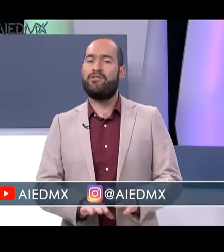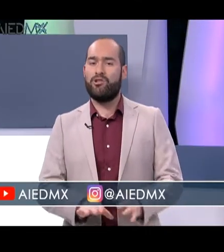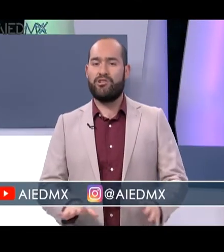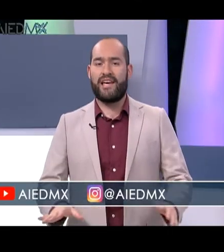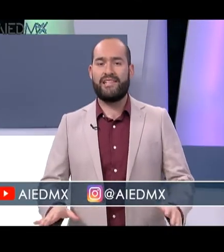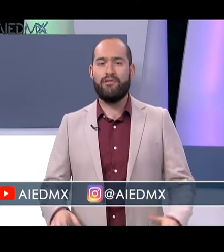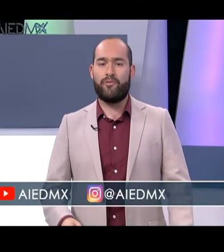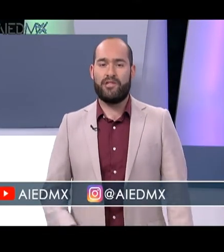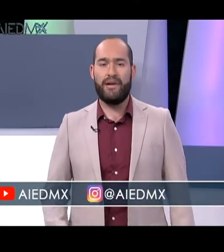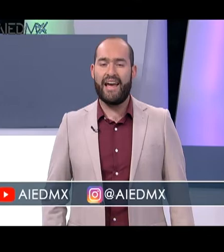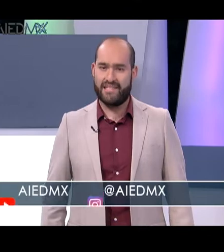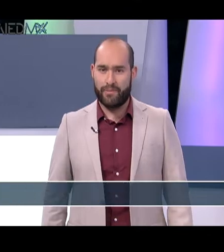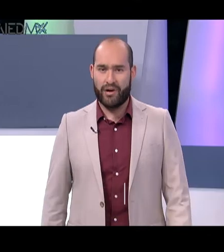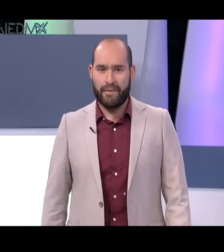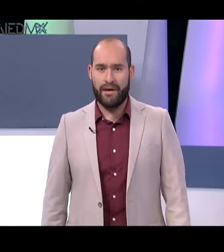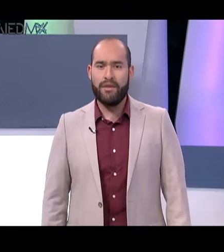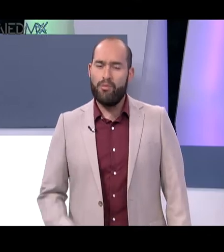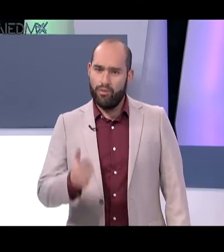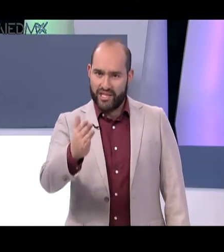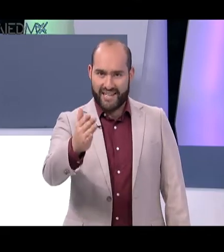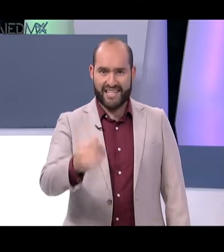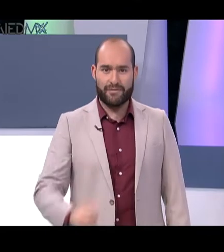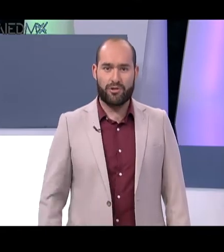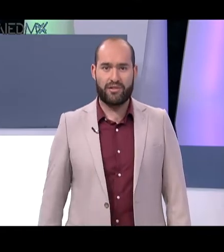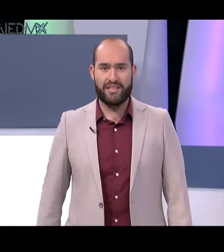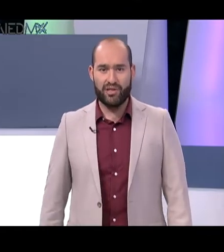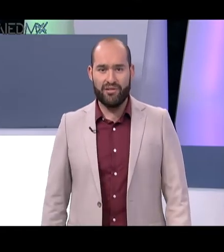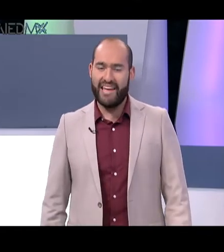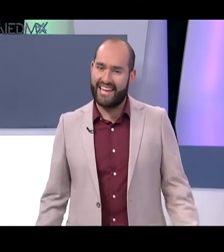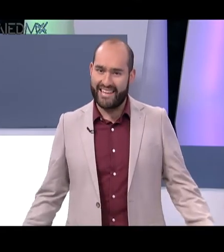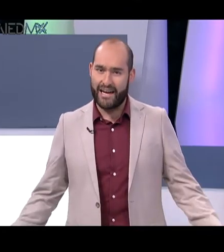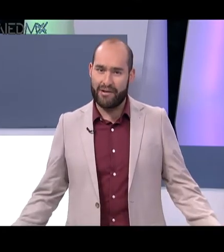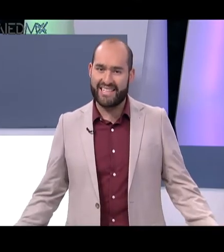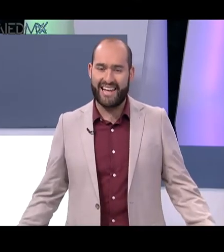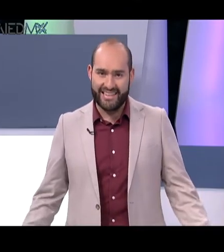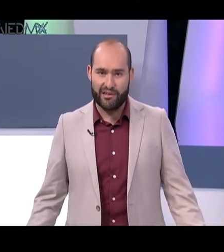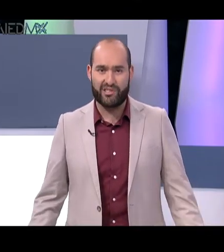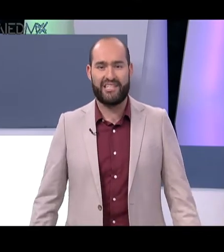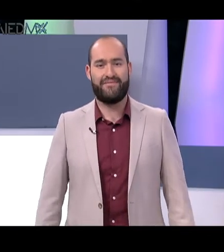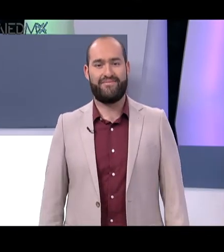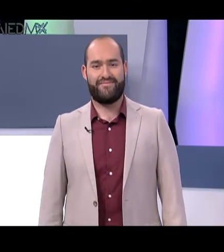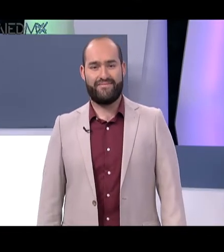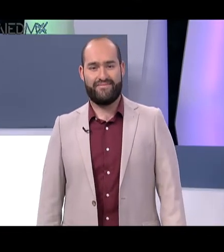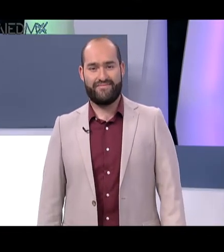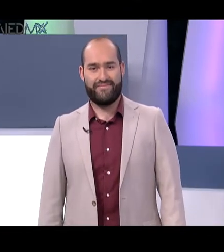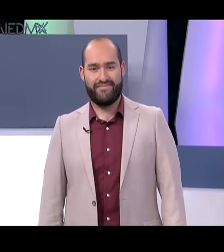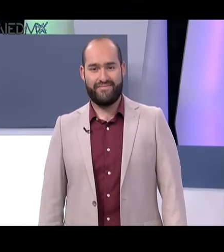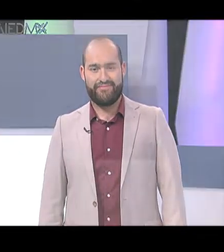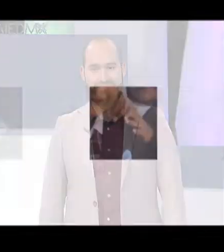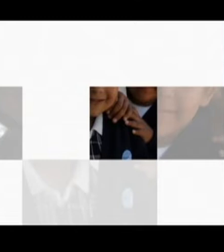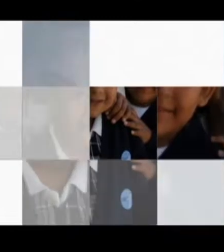y en nombre de todos los que hacemos posible este programa, muchas gracias por su atención y que tengan una excelente noche.